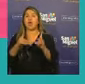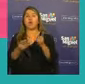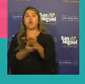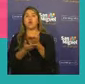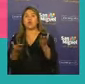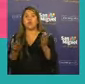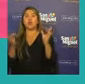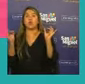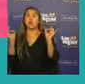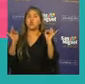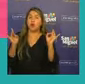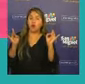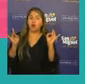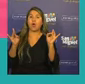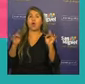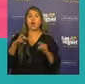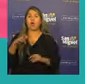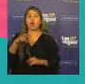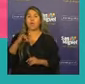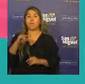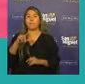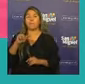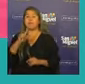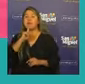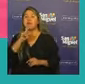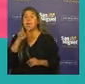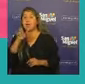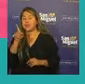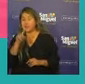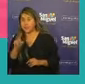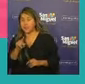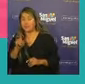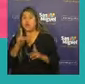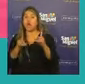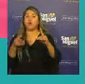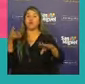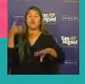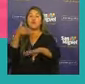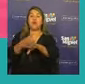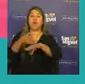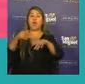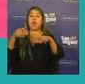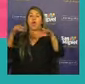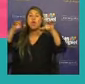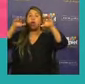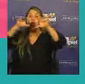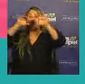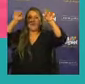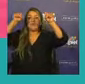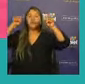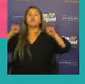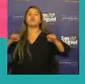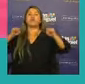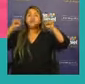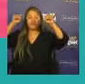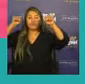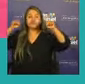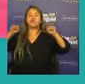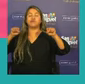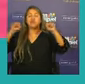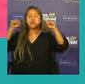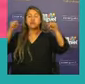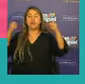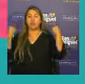hace pilates, más de alguno veo por ahí que va al centro de máquinas del gimnasio olímpico municipal.